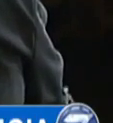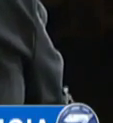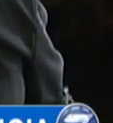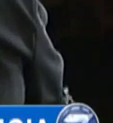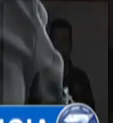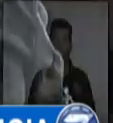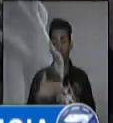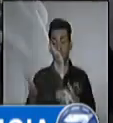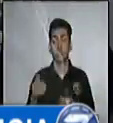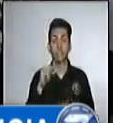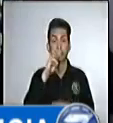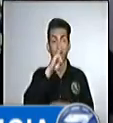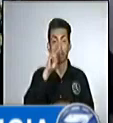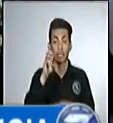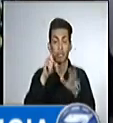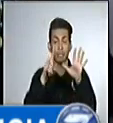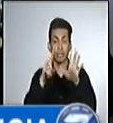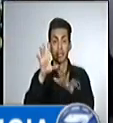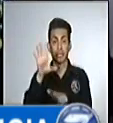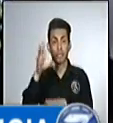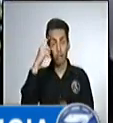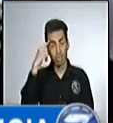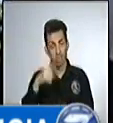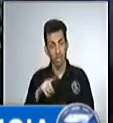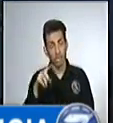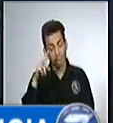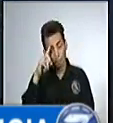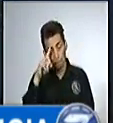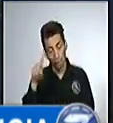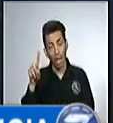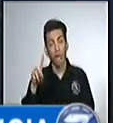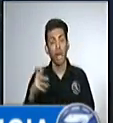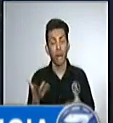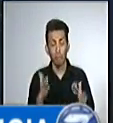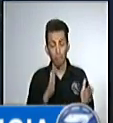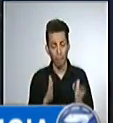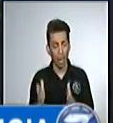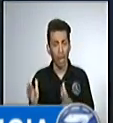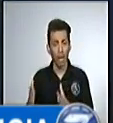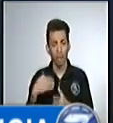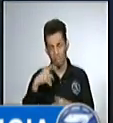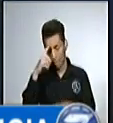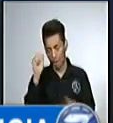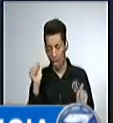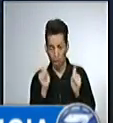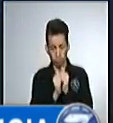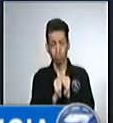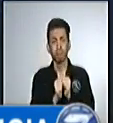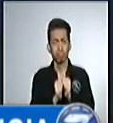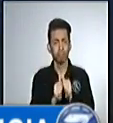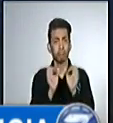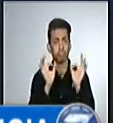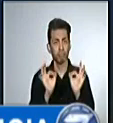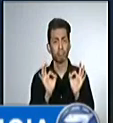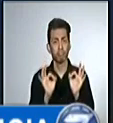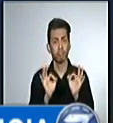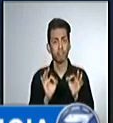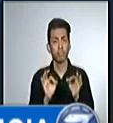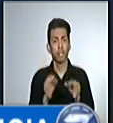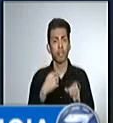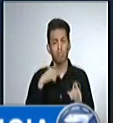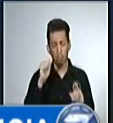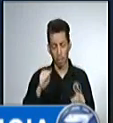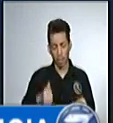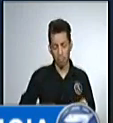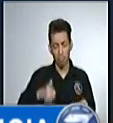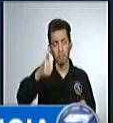apenas 365 días para prepararnos y trabajar juntos, porque eso lo vamos a